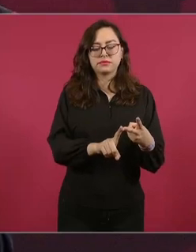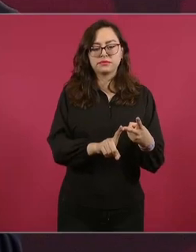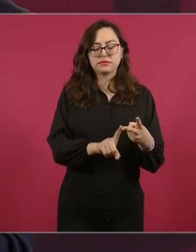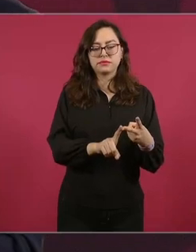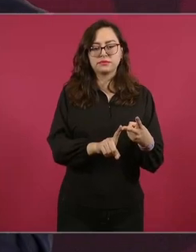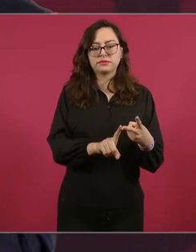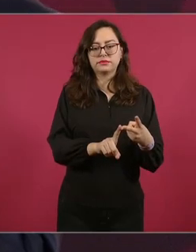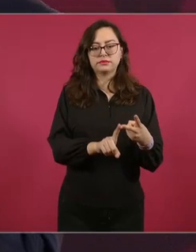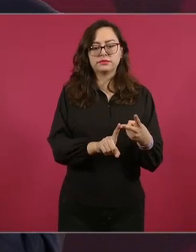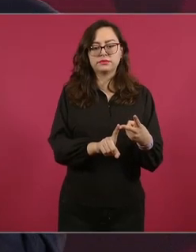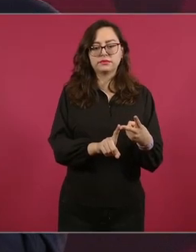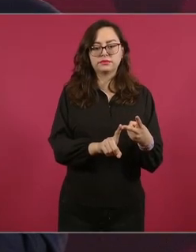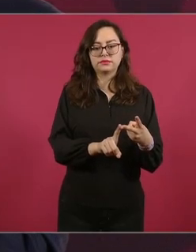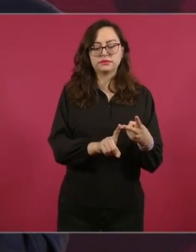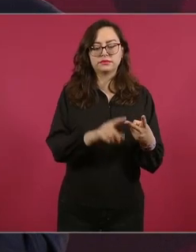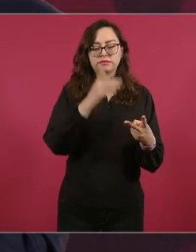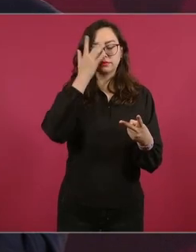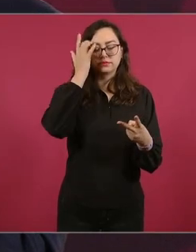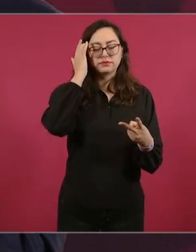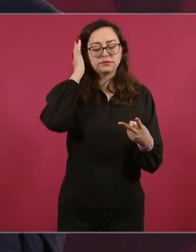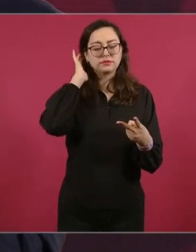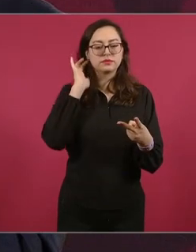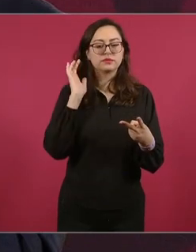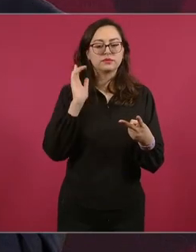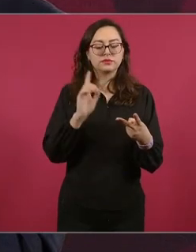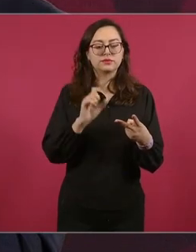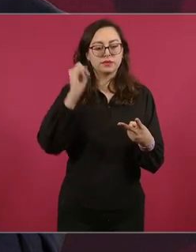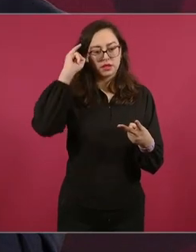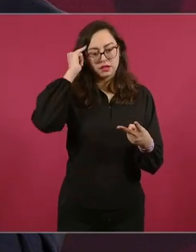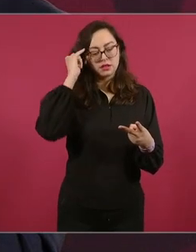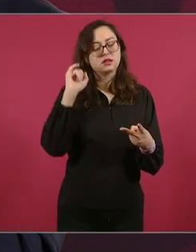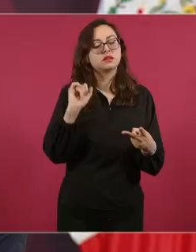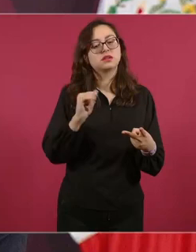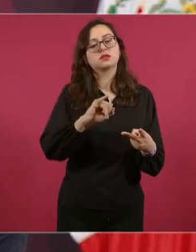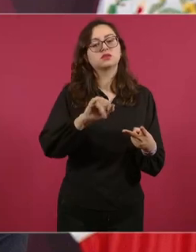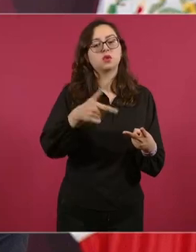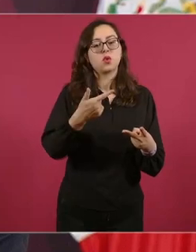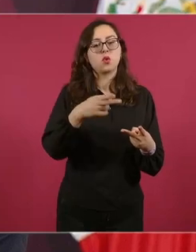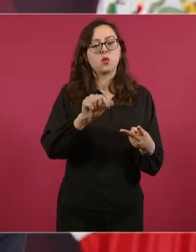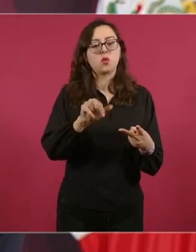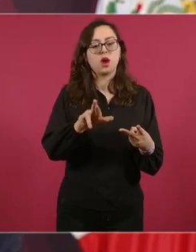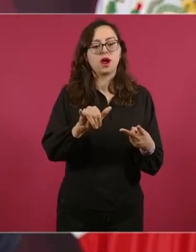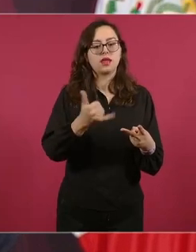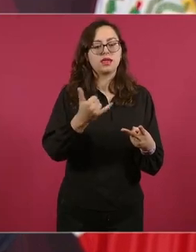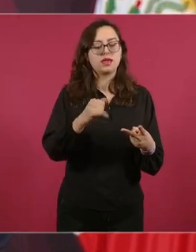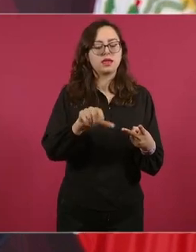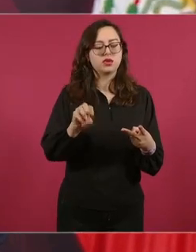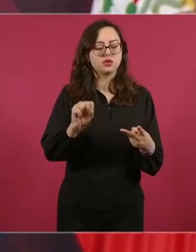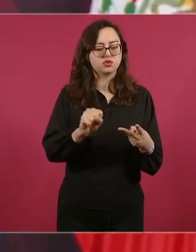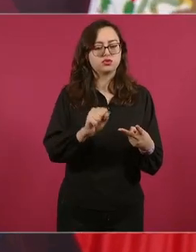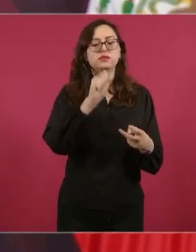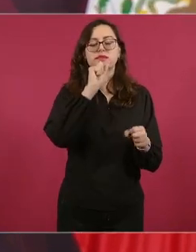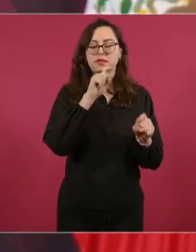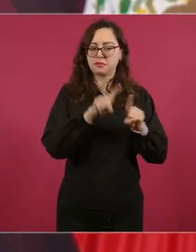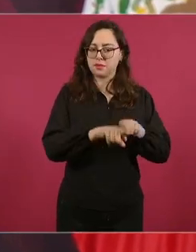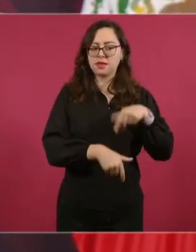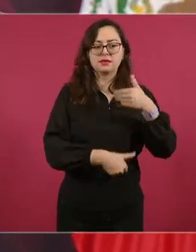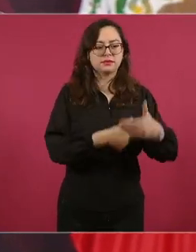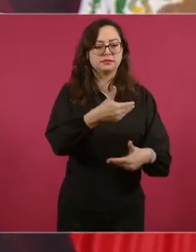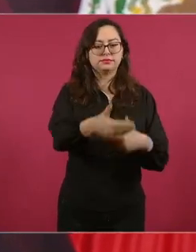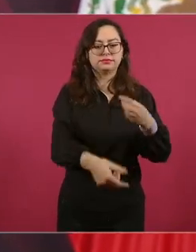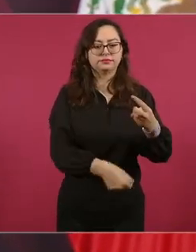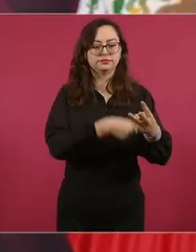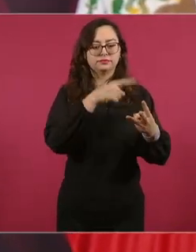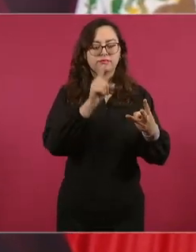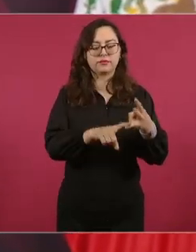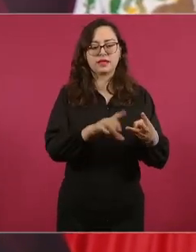un plan integral con Guarijíos, que también está avanzando, el plan de